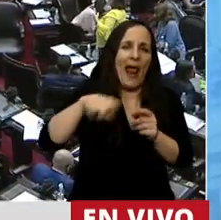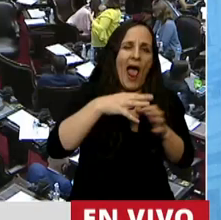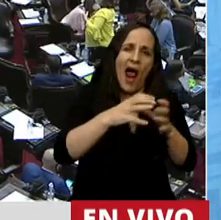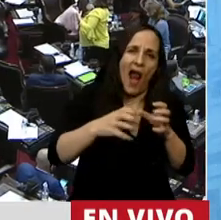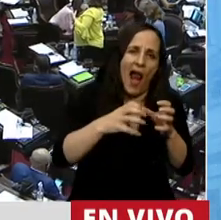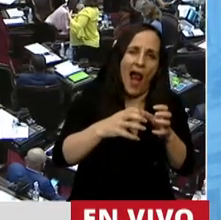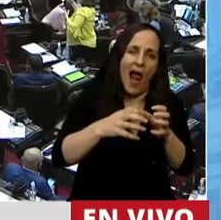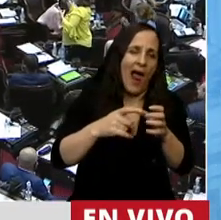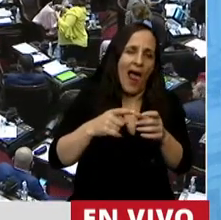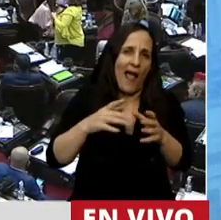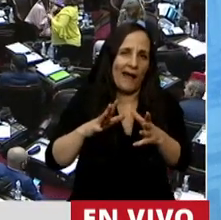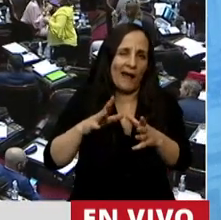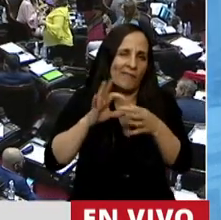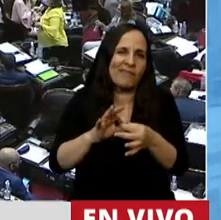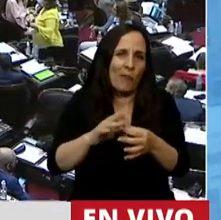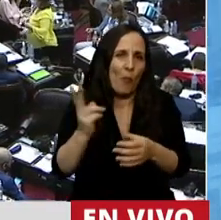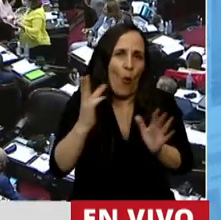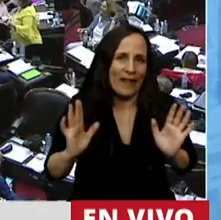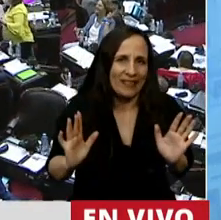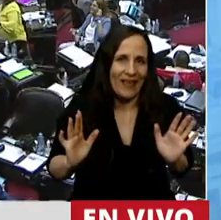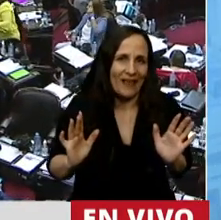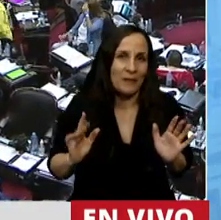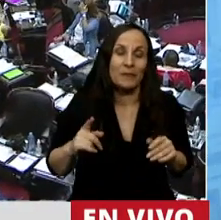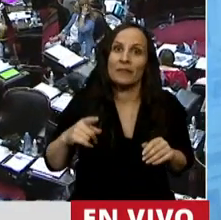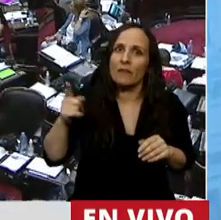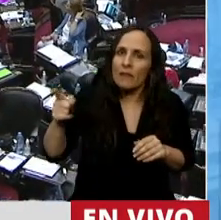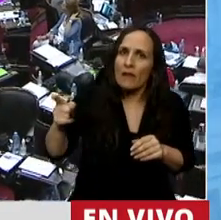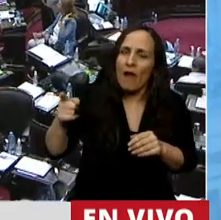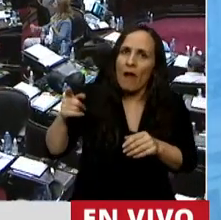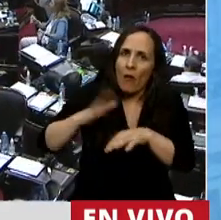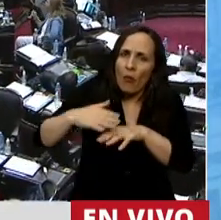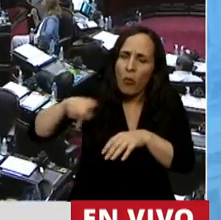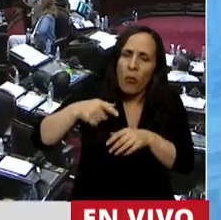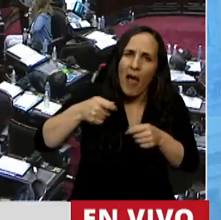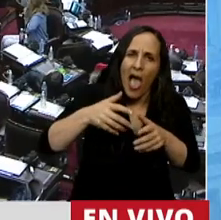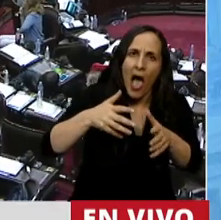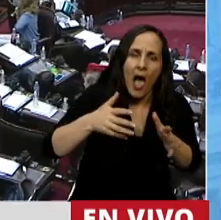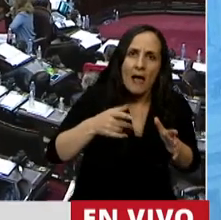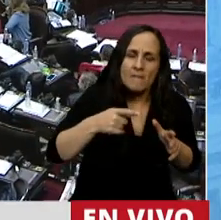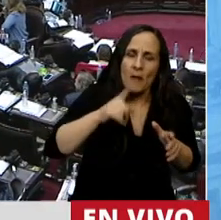yendo y nos están llevando a cometer errores muy graves, como por ejemplo llevar al aborto,